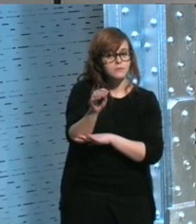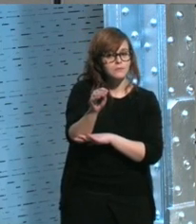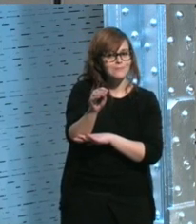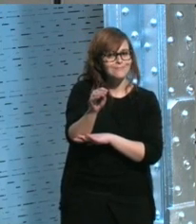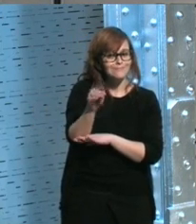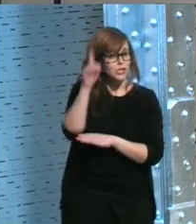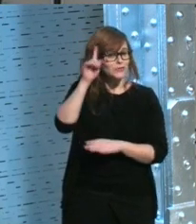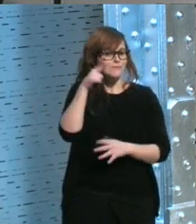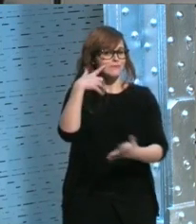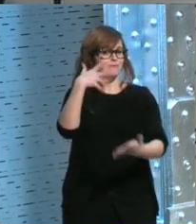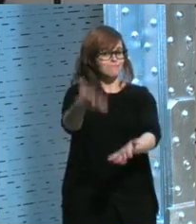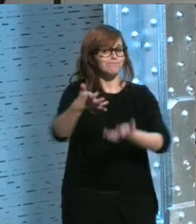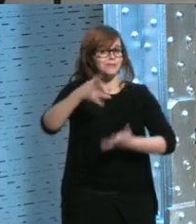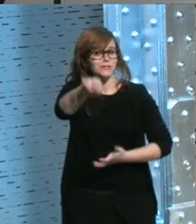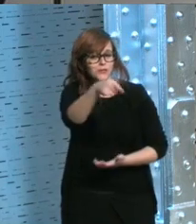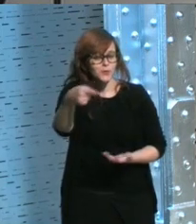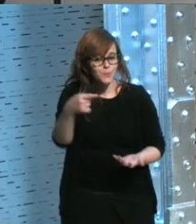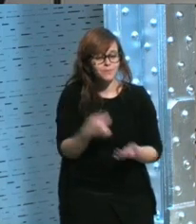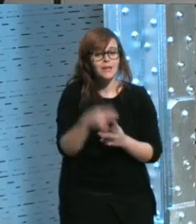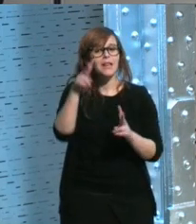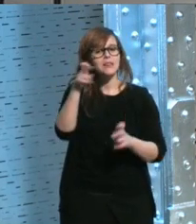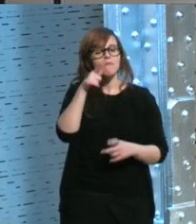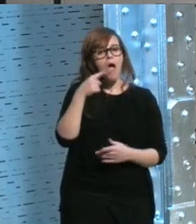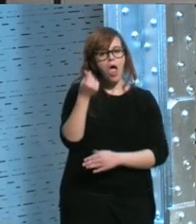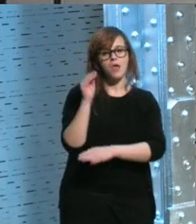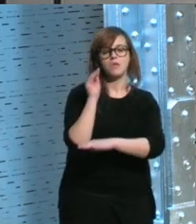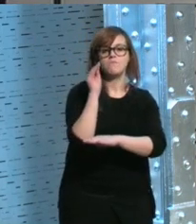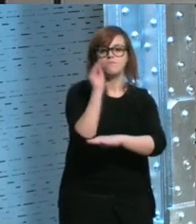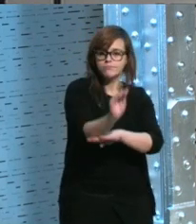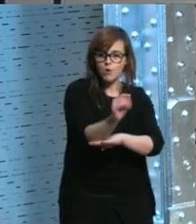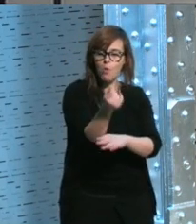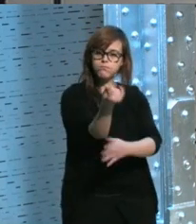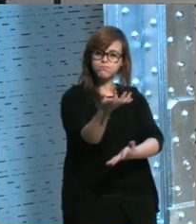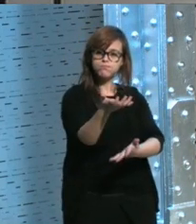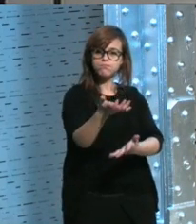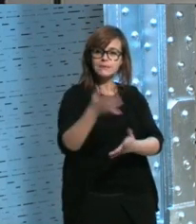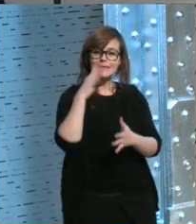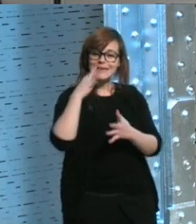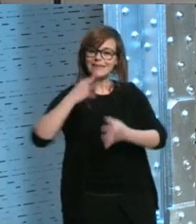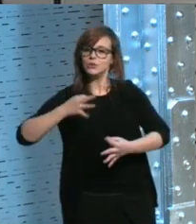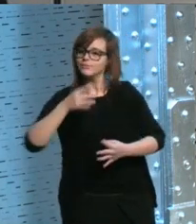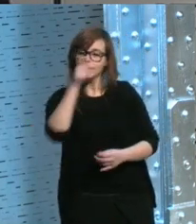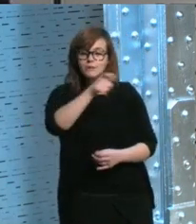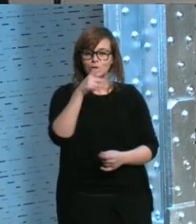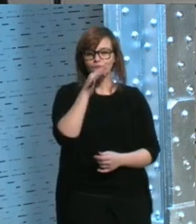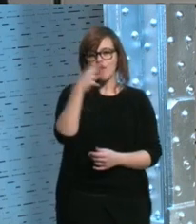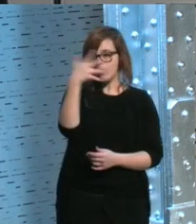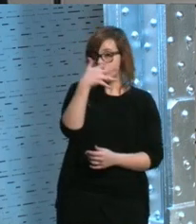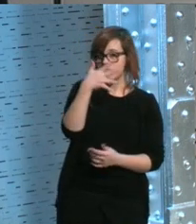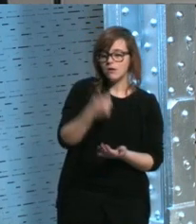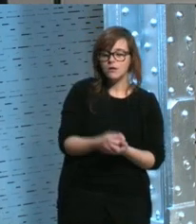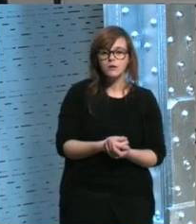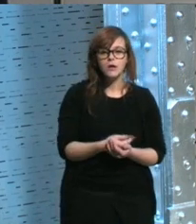va a tener éxito o no. O sea, la noción de capital riesgo no está bien vista por mucha gente. Pero